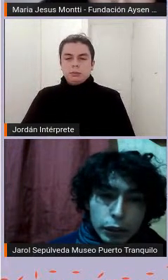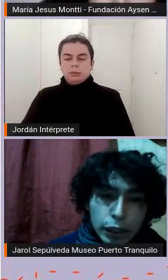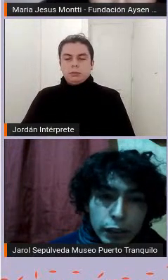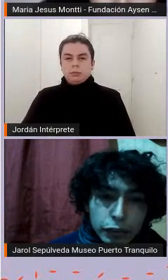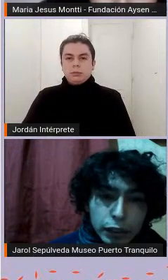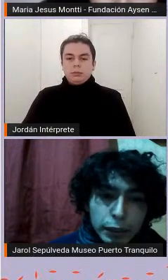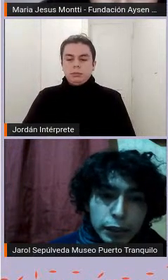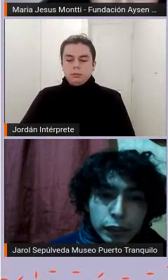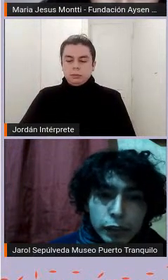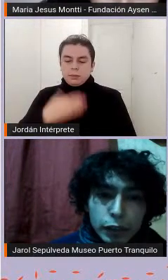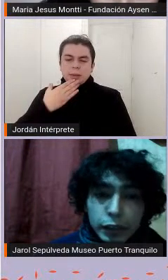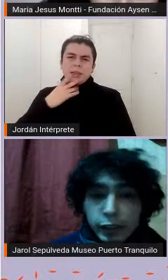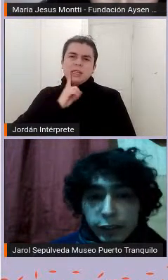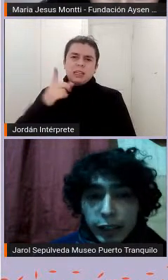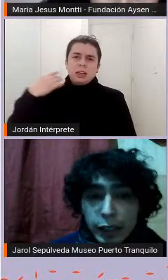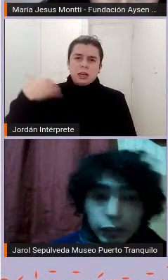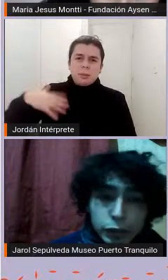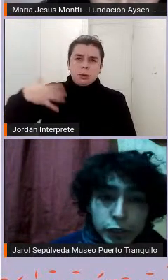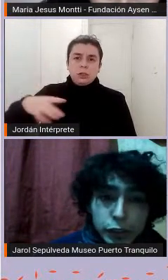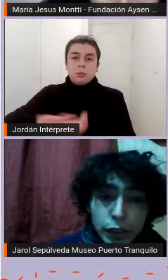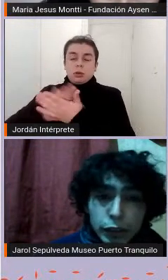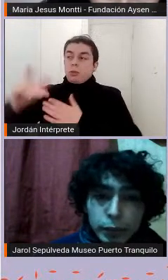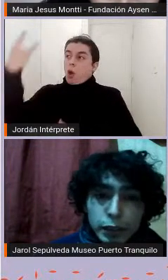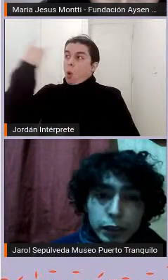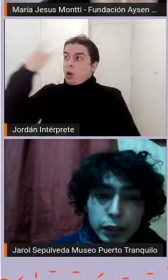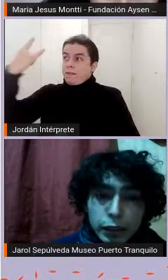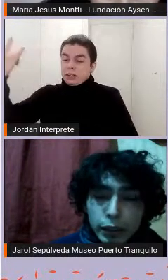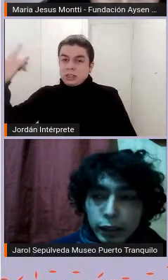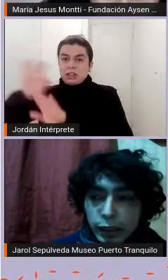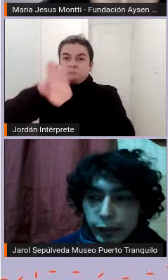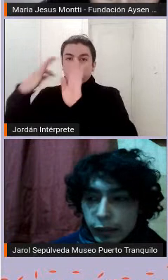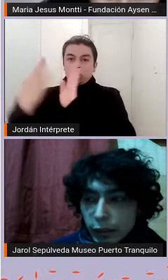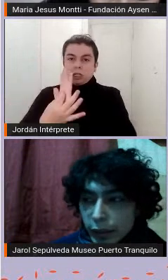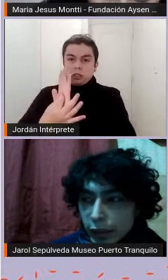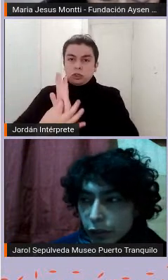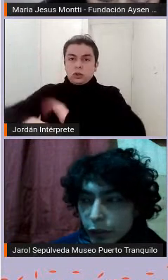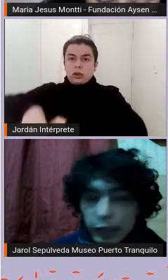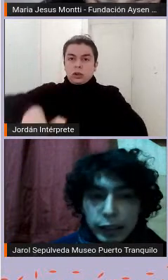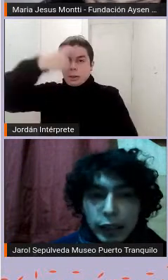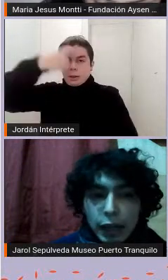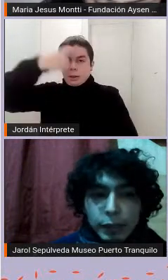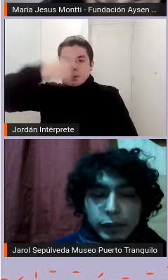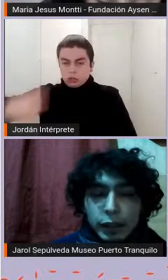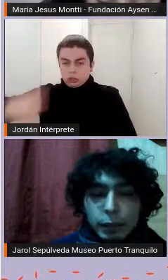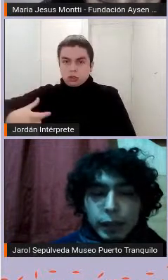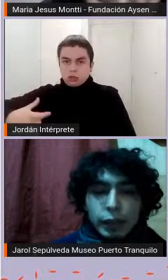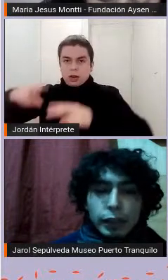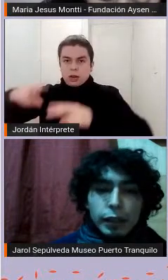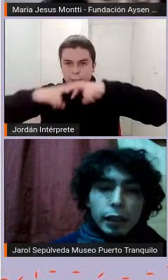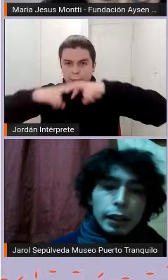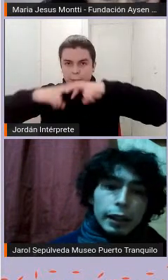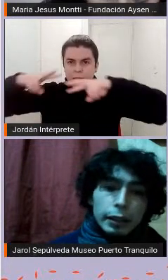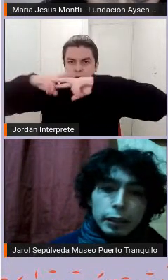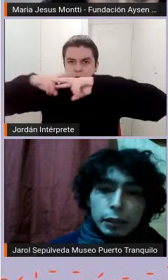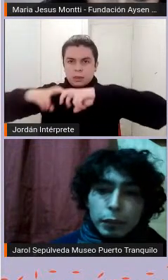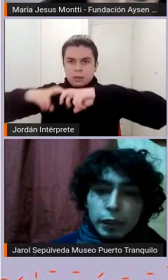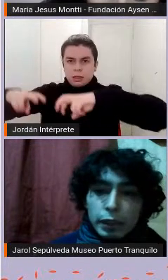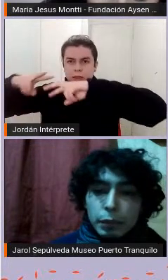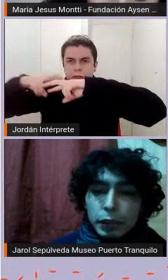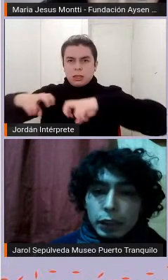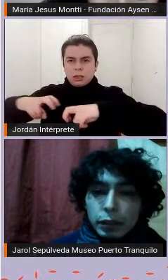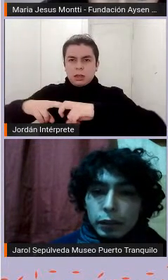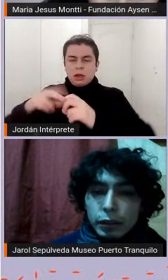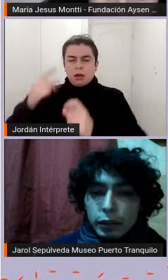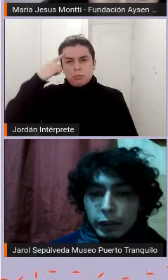Otro actor clave fundamental son las universidades, las fundaciones y los investigadores, que en cierta medida son los que tienen las capacidades para generar este tipo